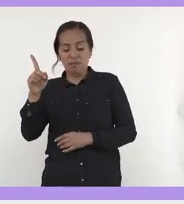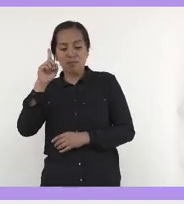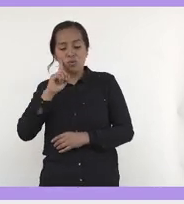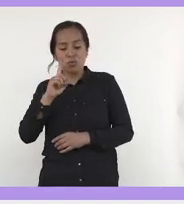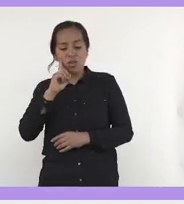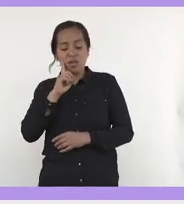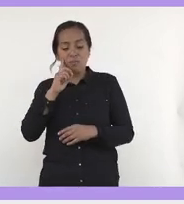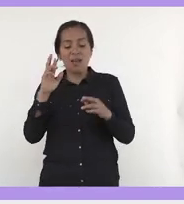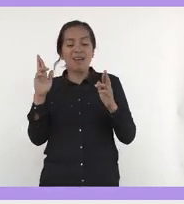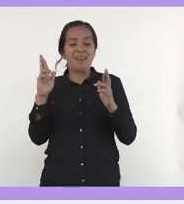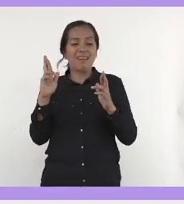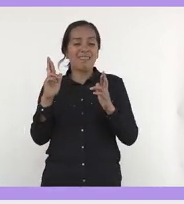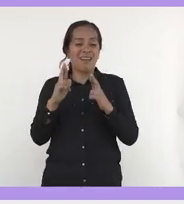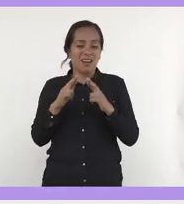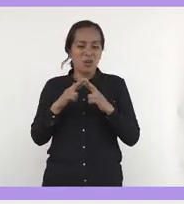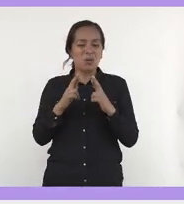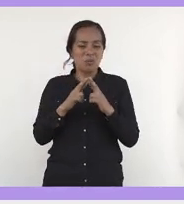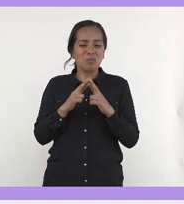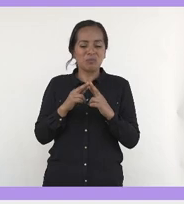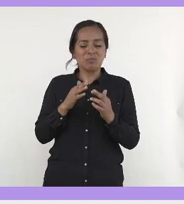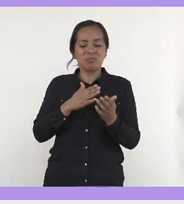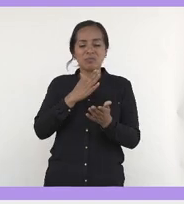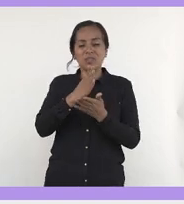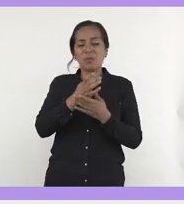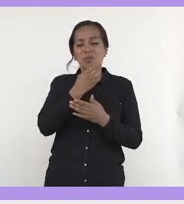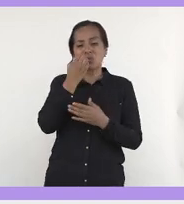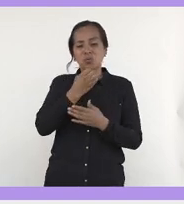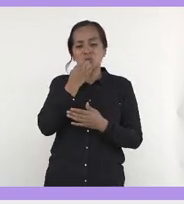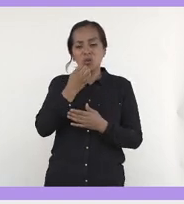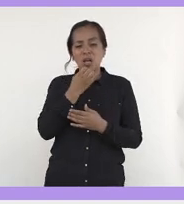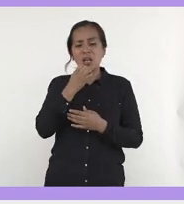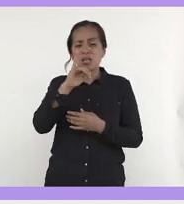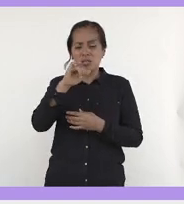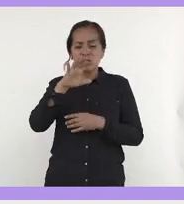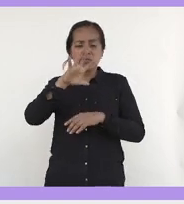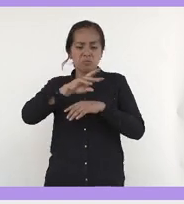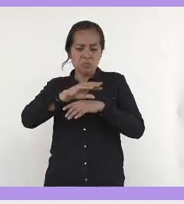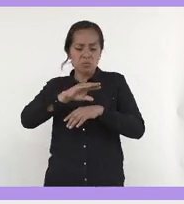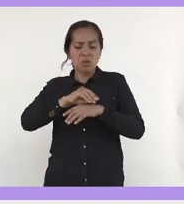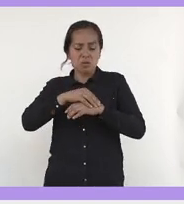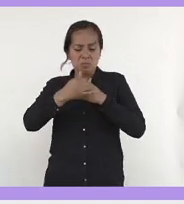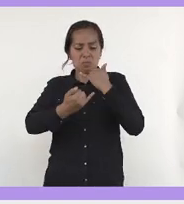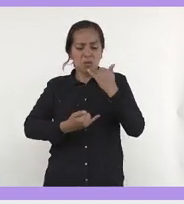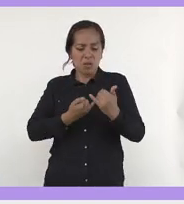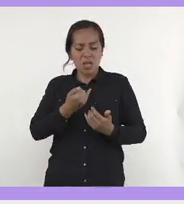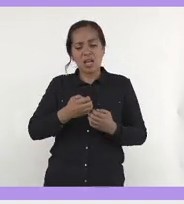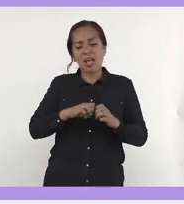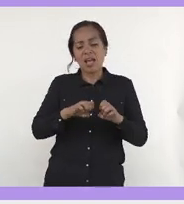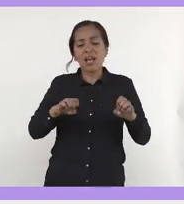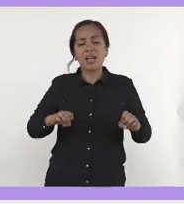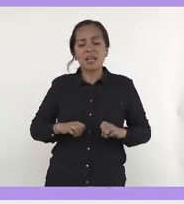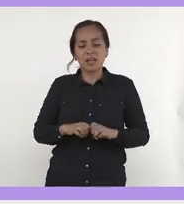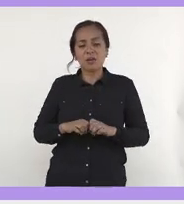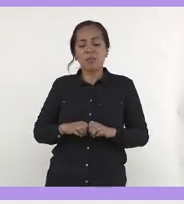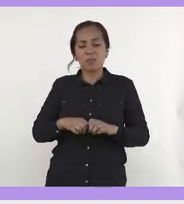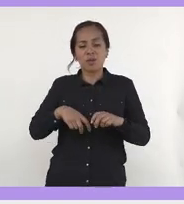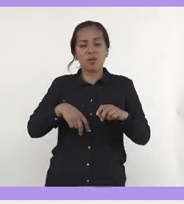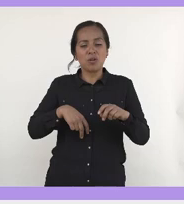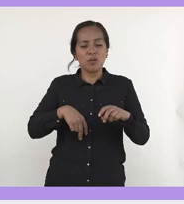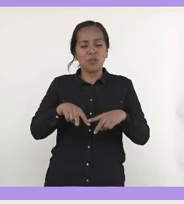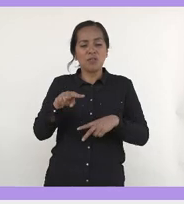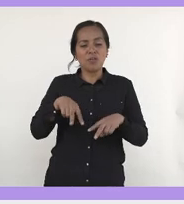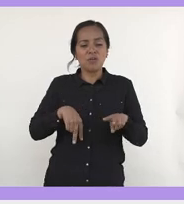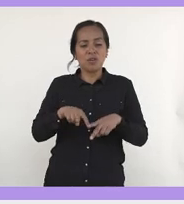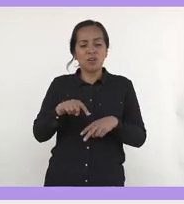religiosa este nos dejaron tener equipo de fútbol nos dejaron tener equipo de fútbol así lo así lo digo eh